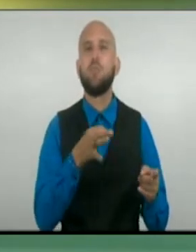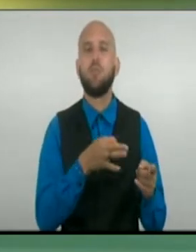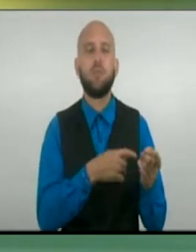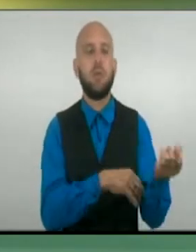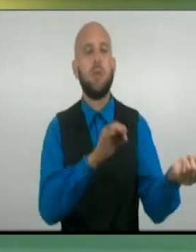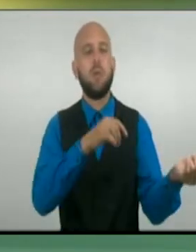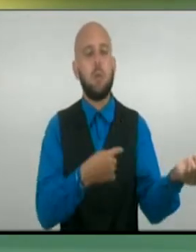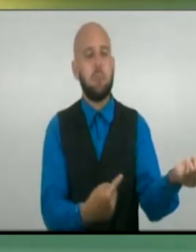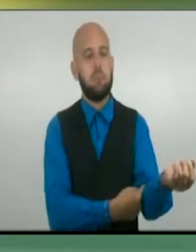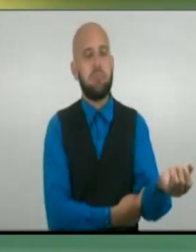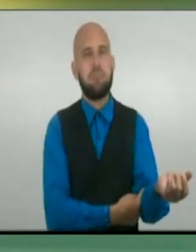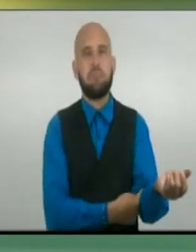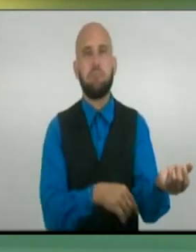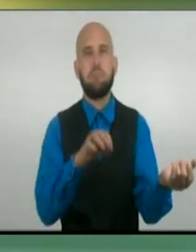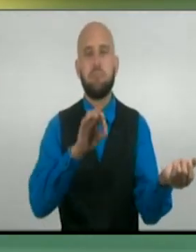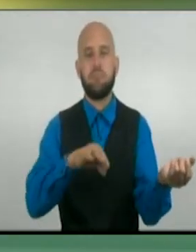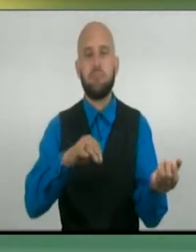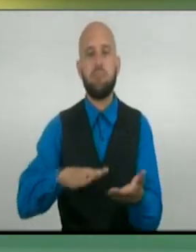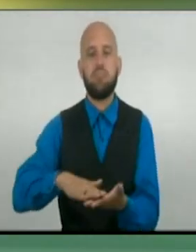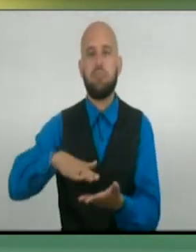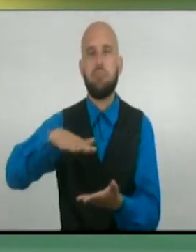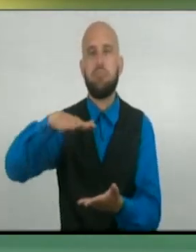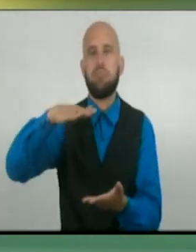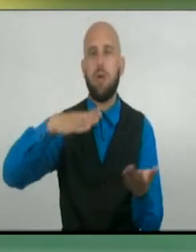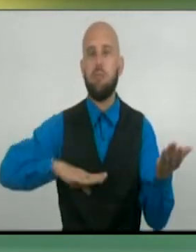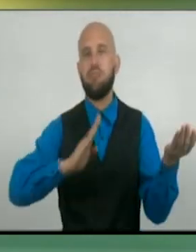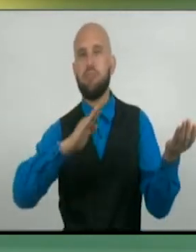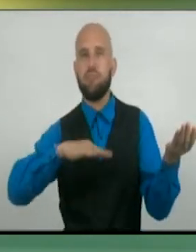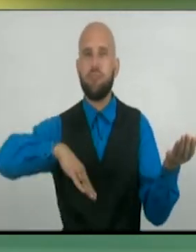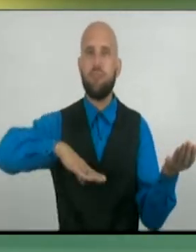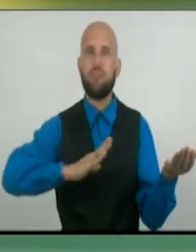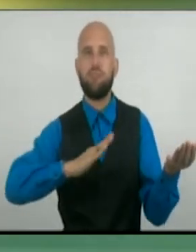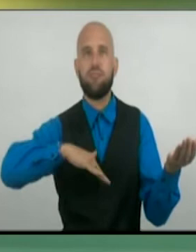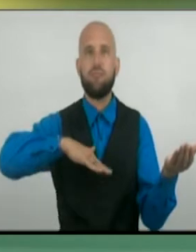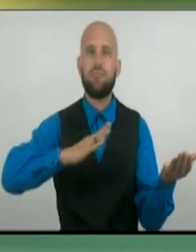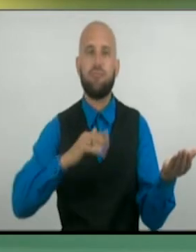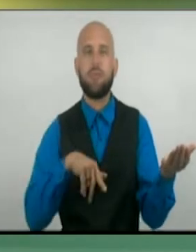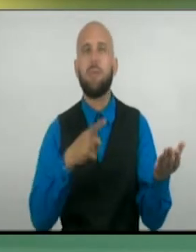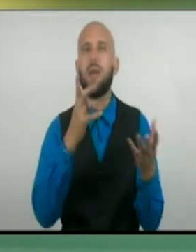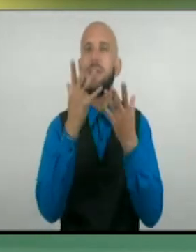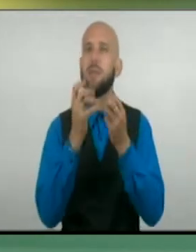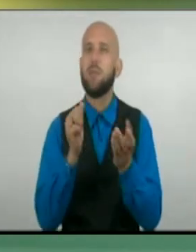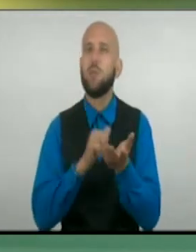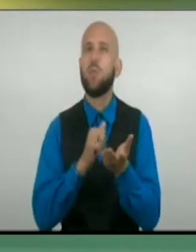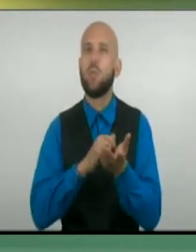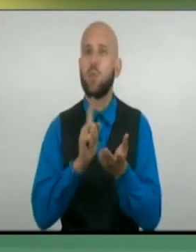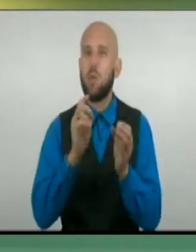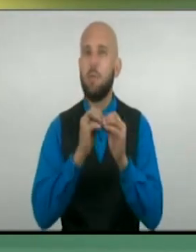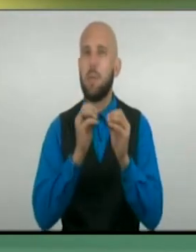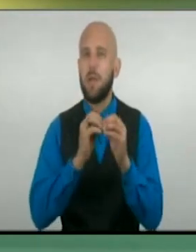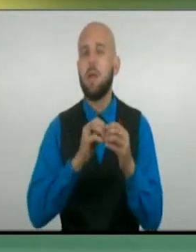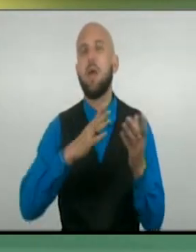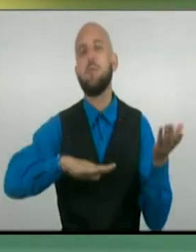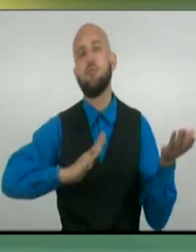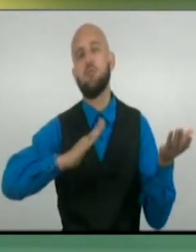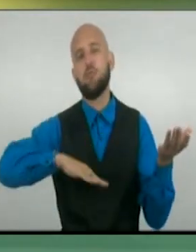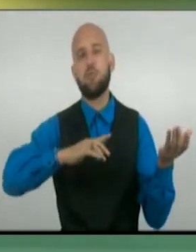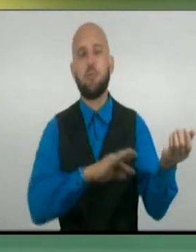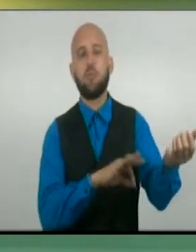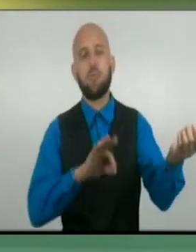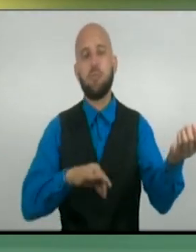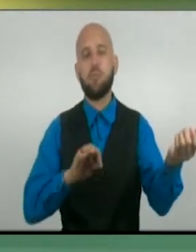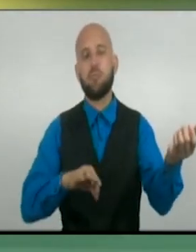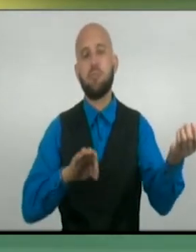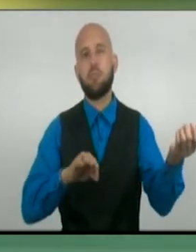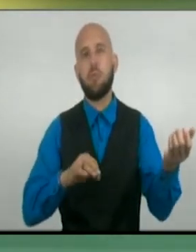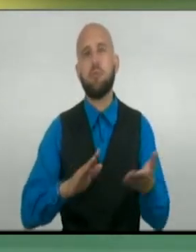procesada en una en un área un departamento de producción para obtener los diferentes componentes que se necesitan en la asistencia médica